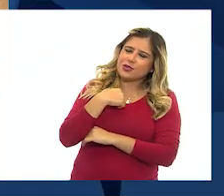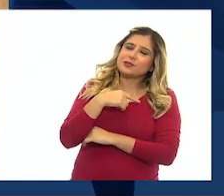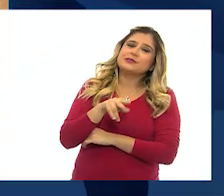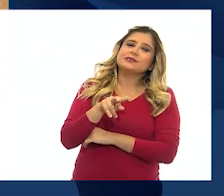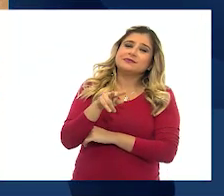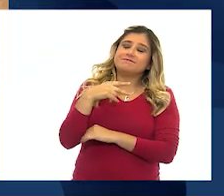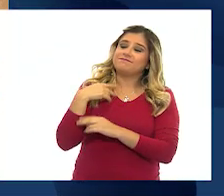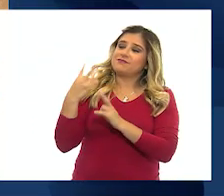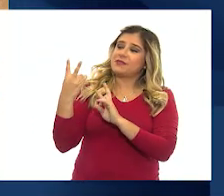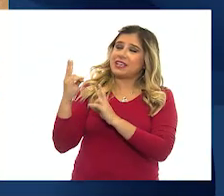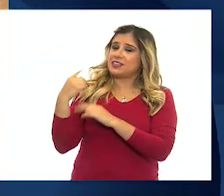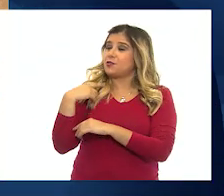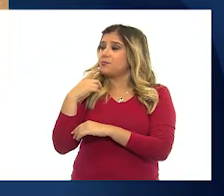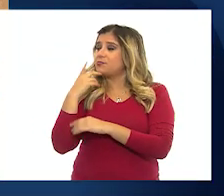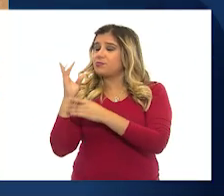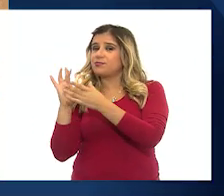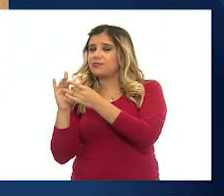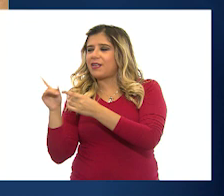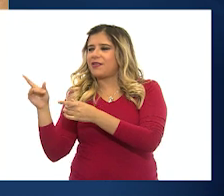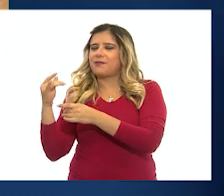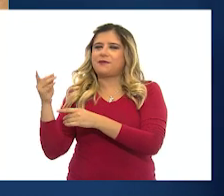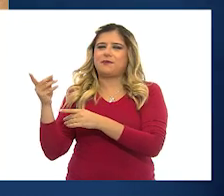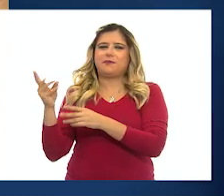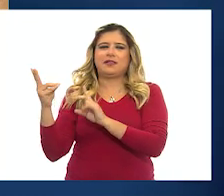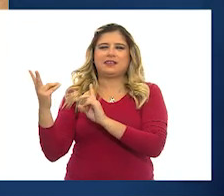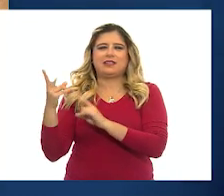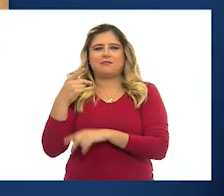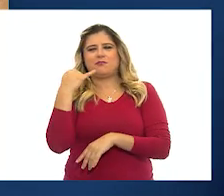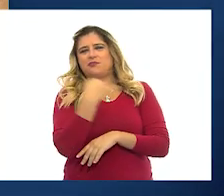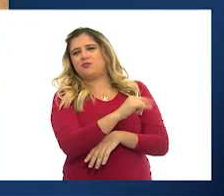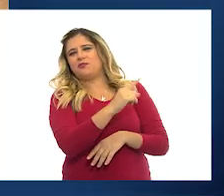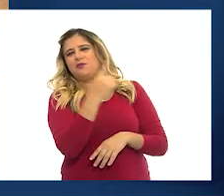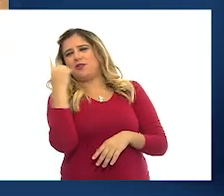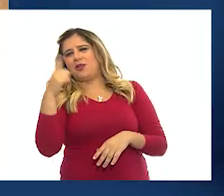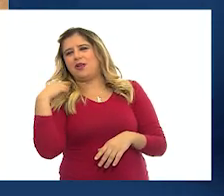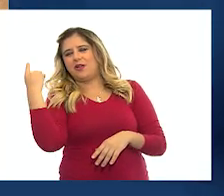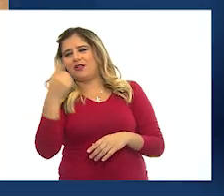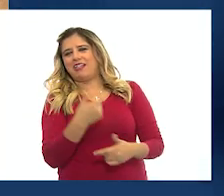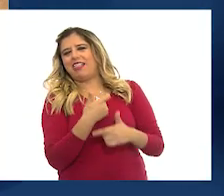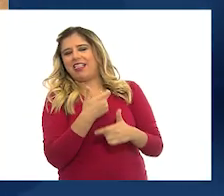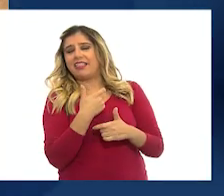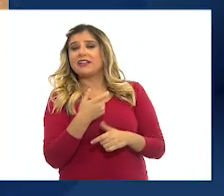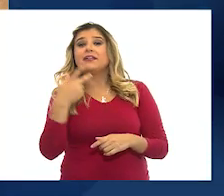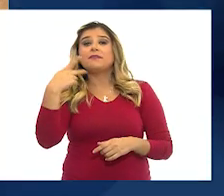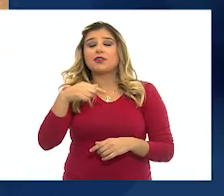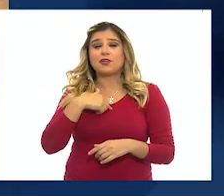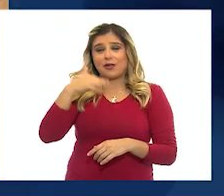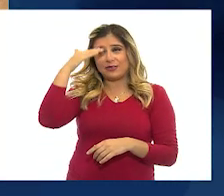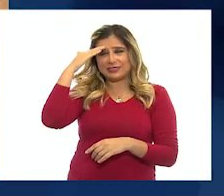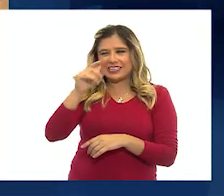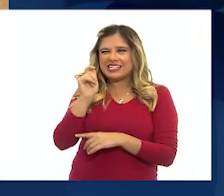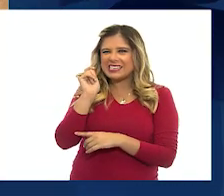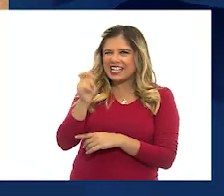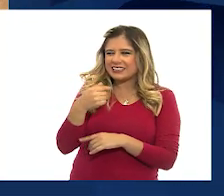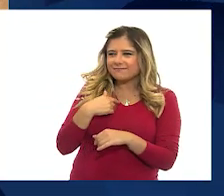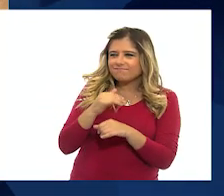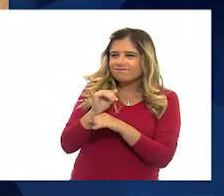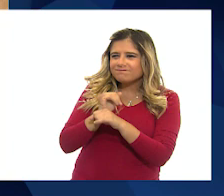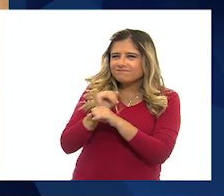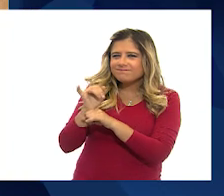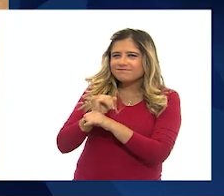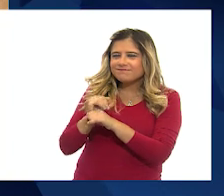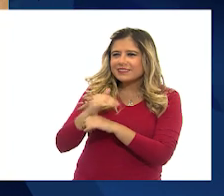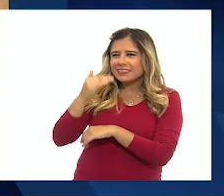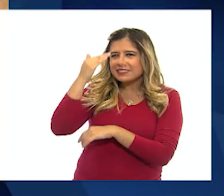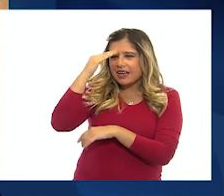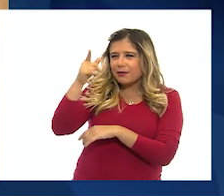cosas al vecino, de seguro que reiría a carcajadas o me tomaría por loco. Pero yo, que sé lo que me traigo entre manos, veo muy bien que ella